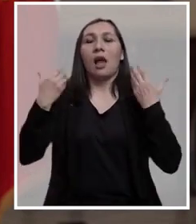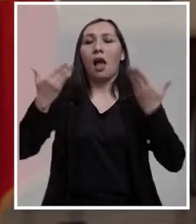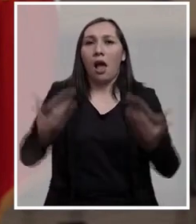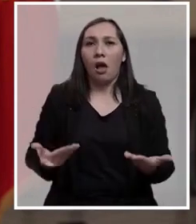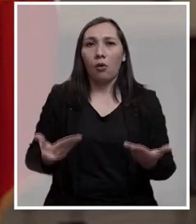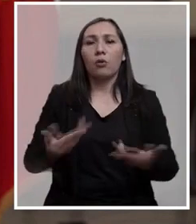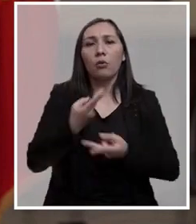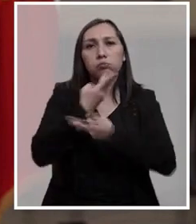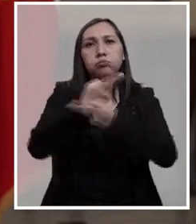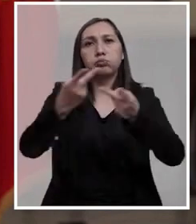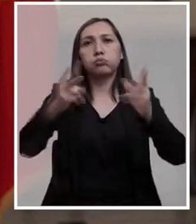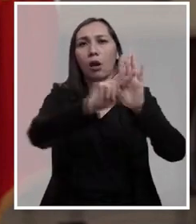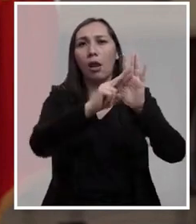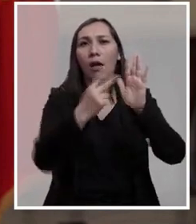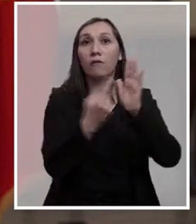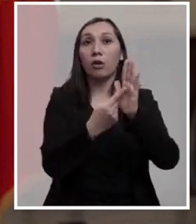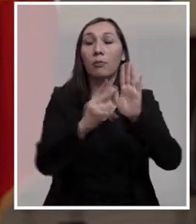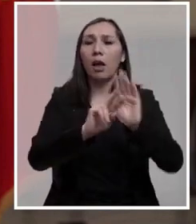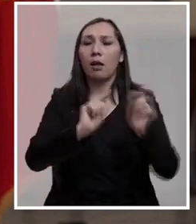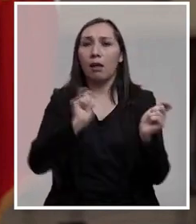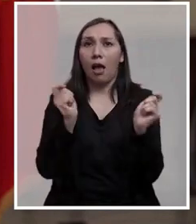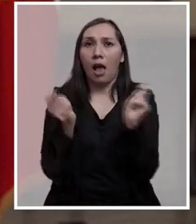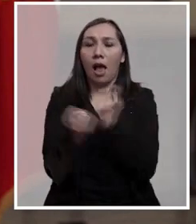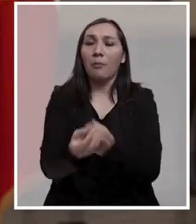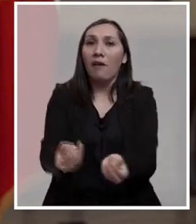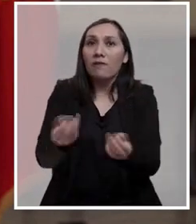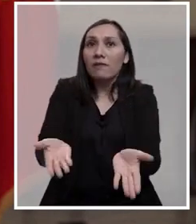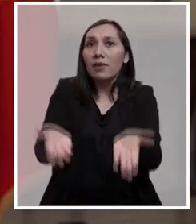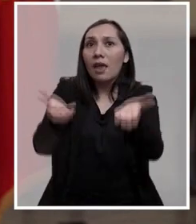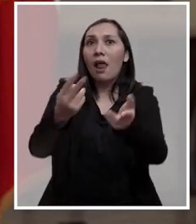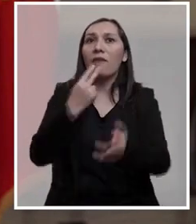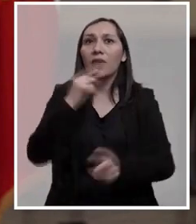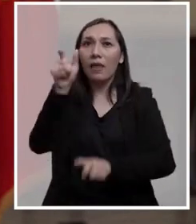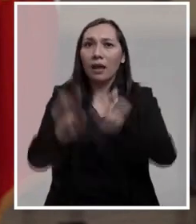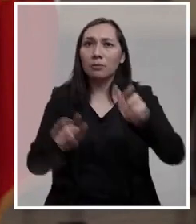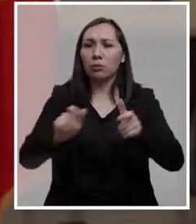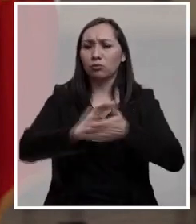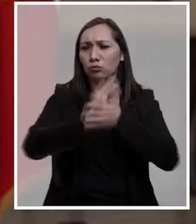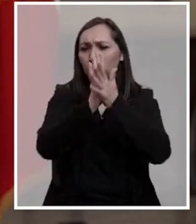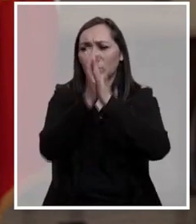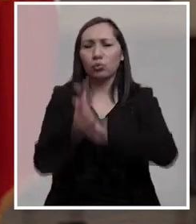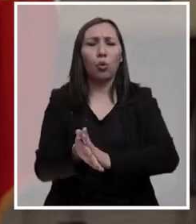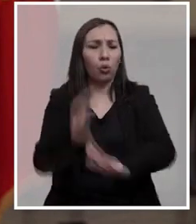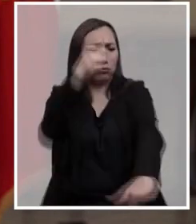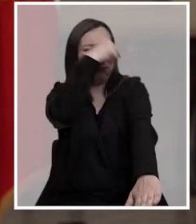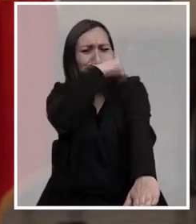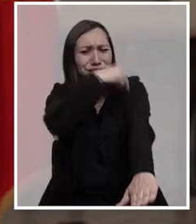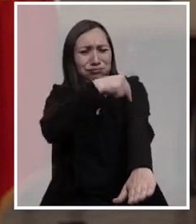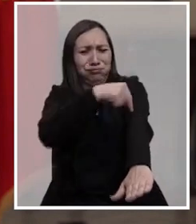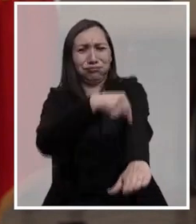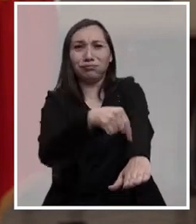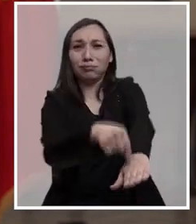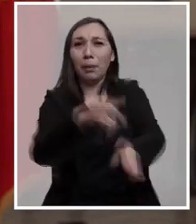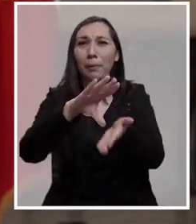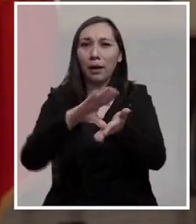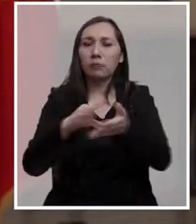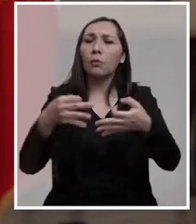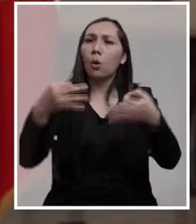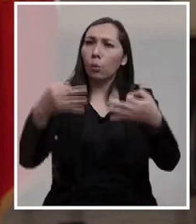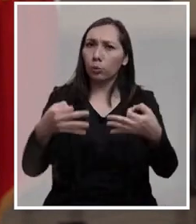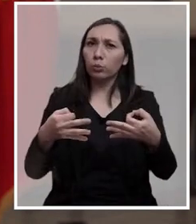hoy anunciamos una reforma que cambiará para bien la vida de las personas en todos los rincones de nuestro país